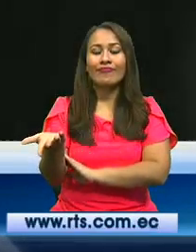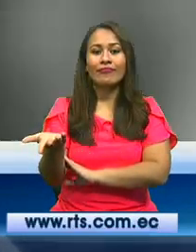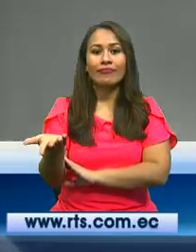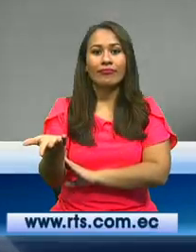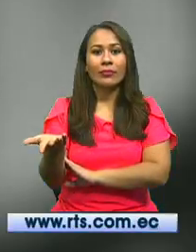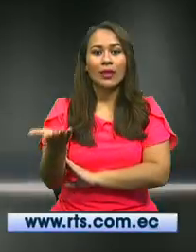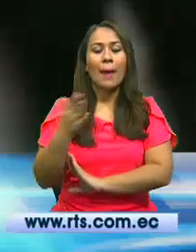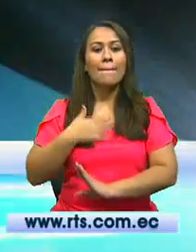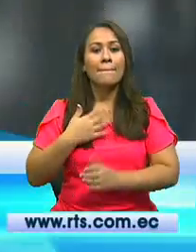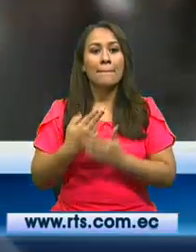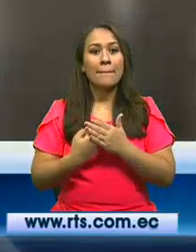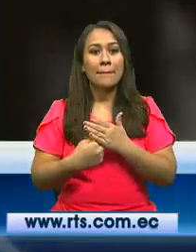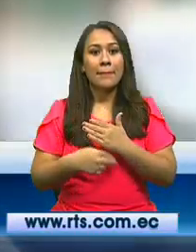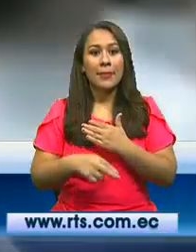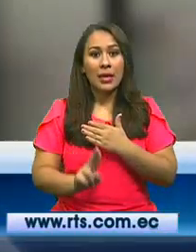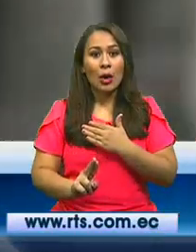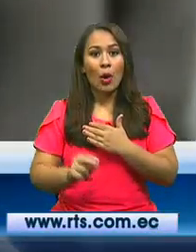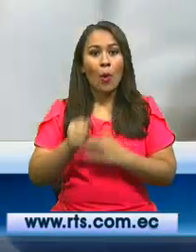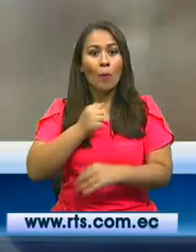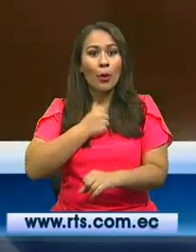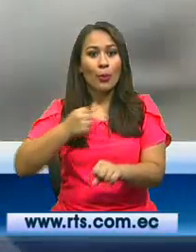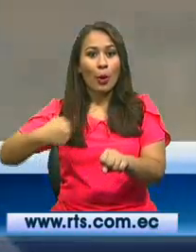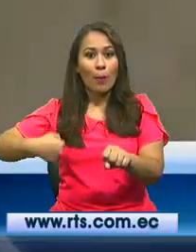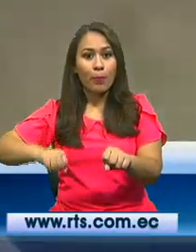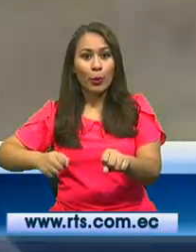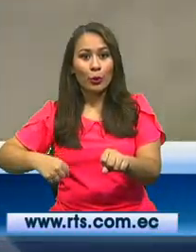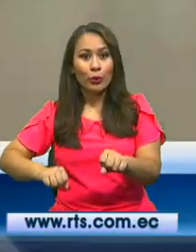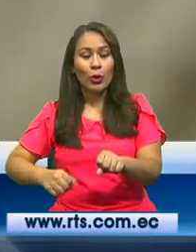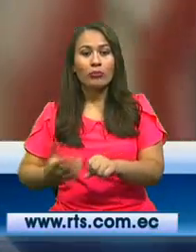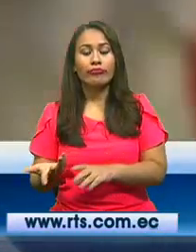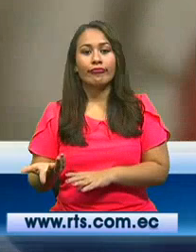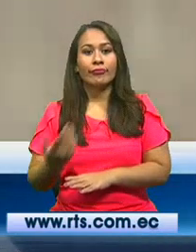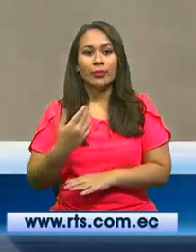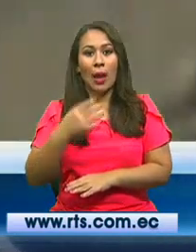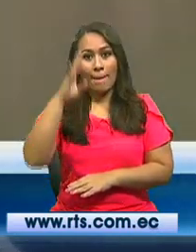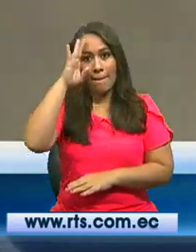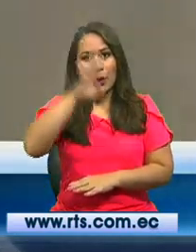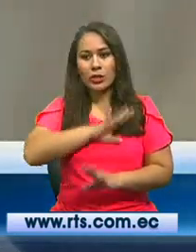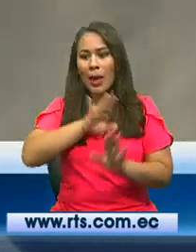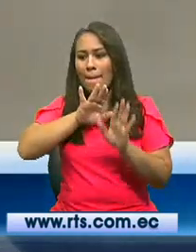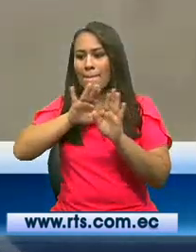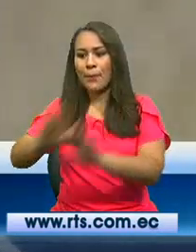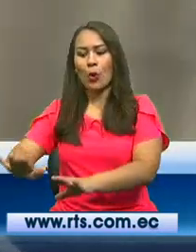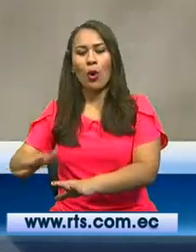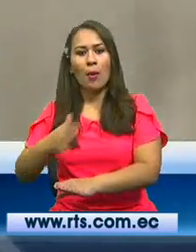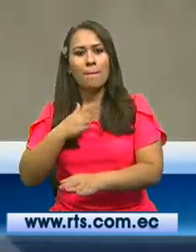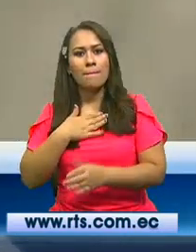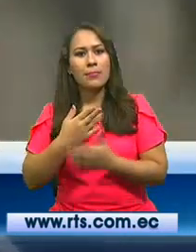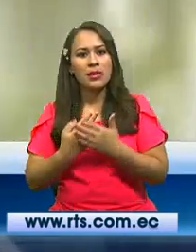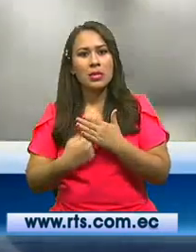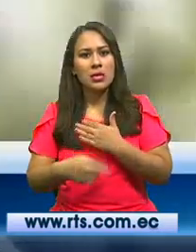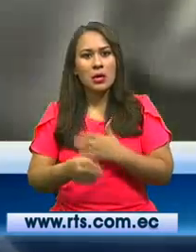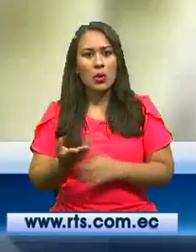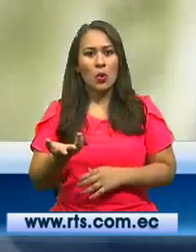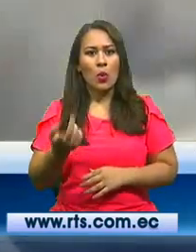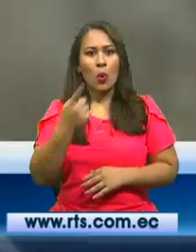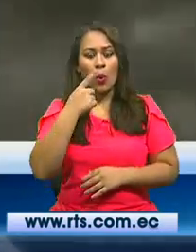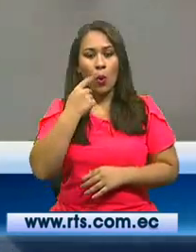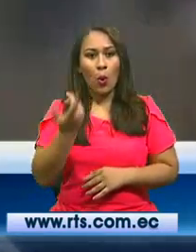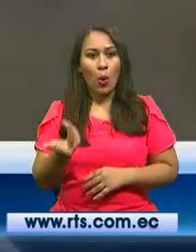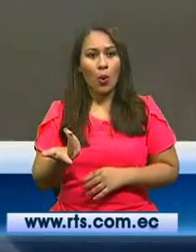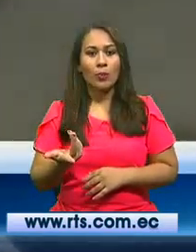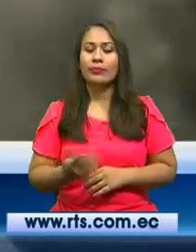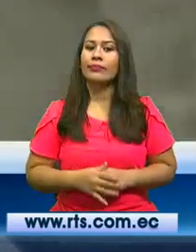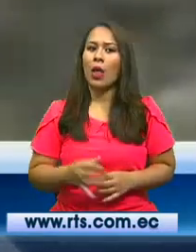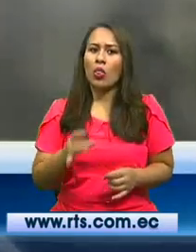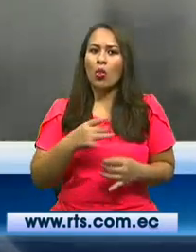Dejó revisar y entonces bravo por eso le pegó a mi hijo con la niña que tiene mi hijo 2 años, pero mi hijo de igual manera es lo que